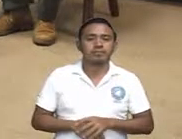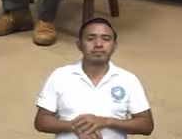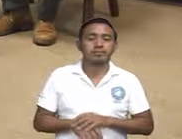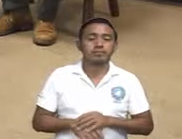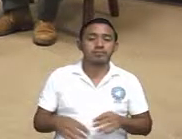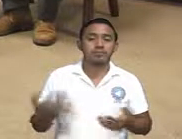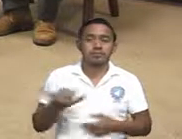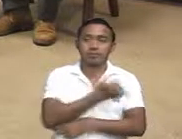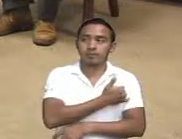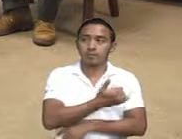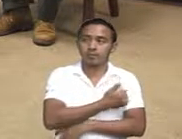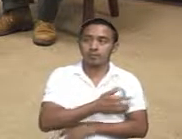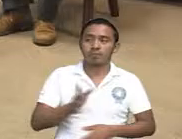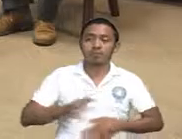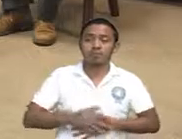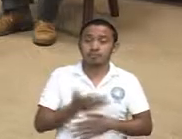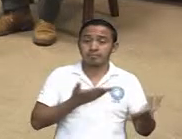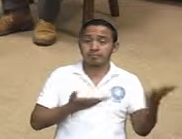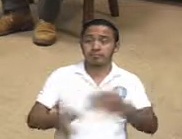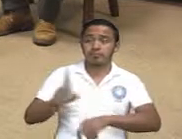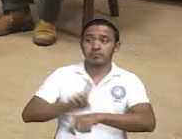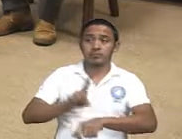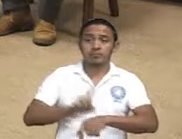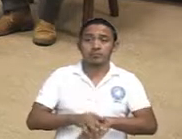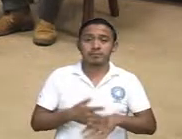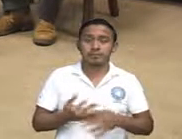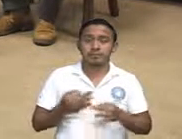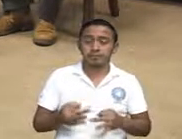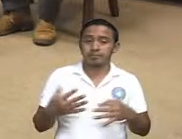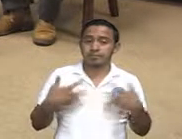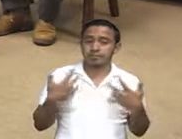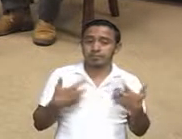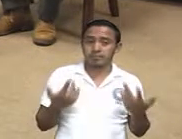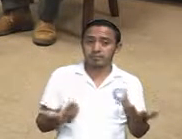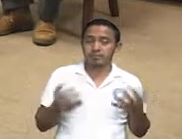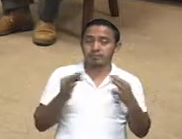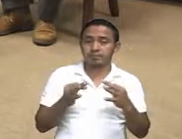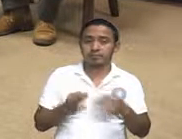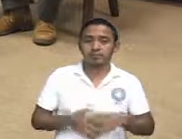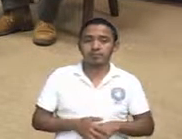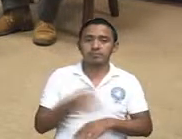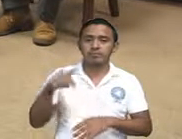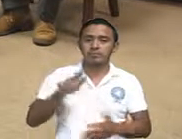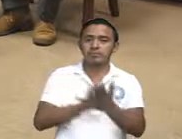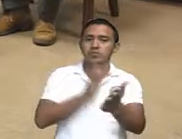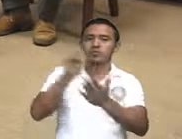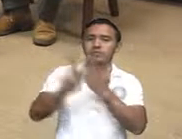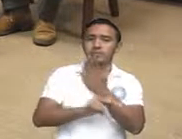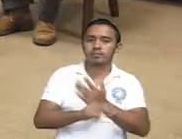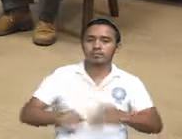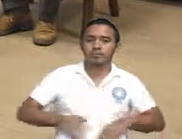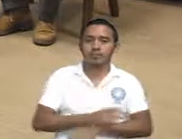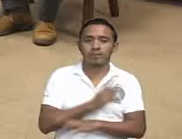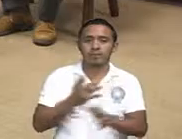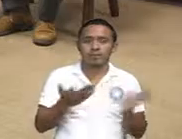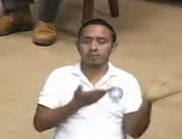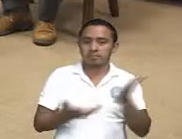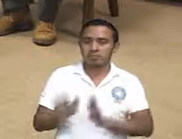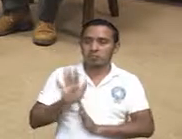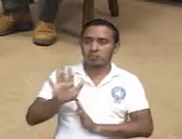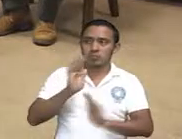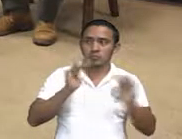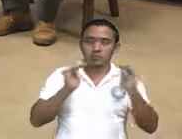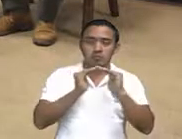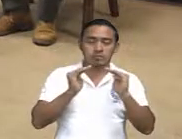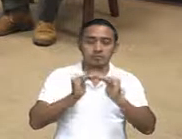Occidental, doctor Fernando Vélez Pay. Bienvenido, doctor. Gracias. Mucho gusto, es un placer tenerlo aquí en este su programa. Bienvenido, siéntese como en su